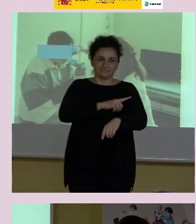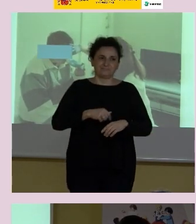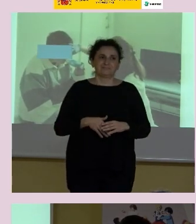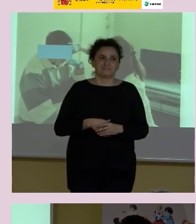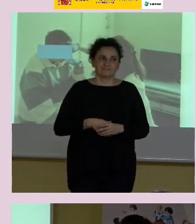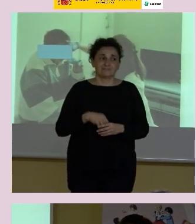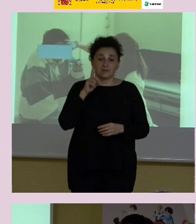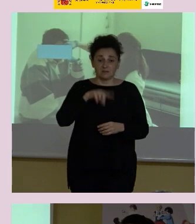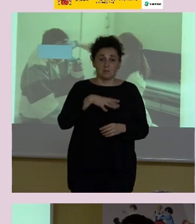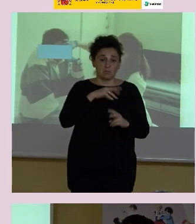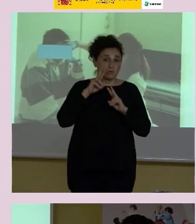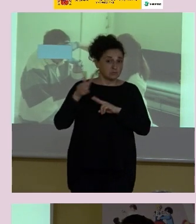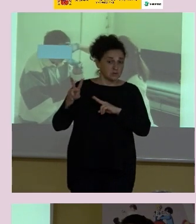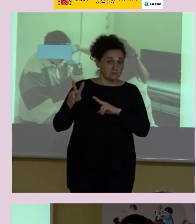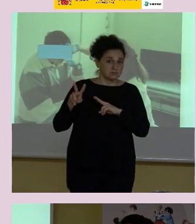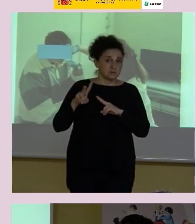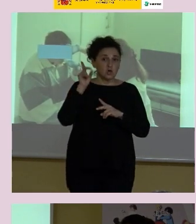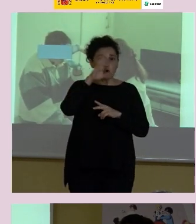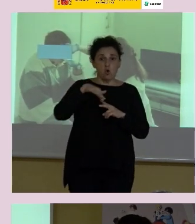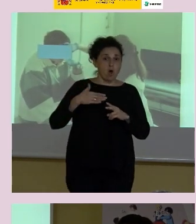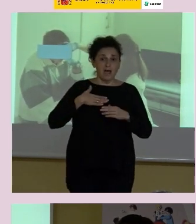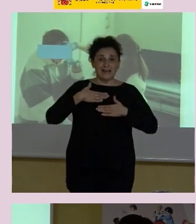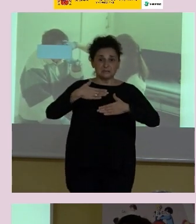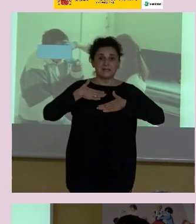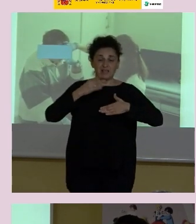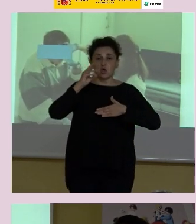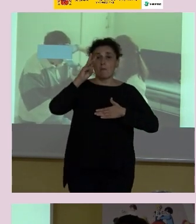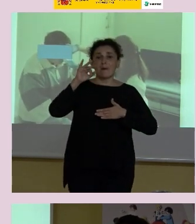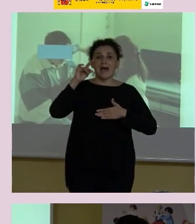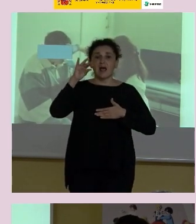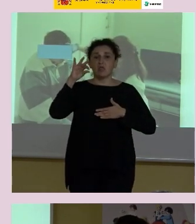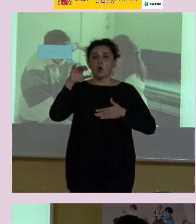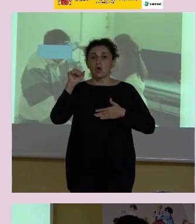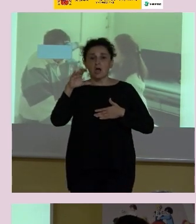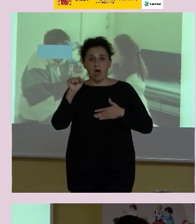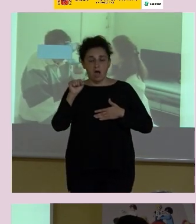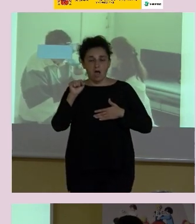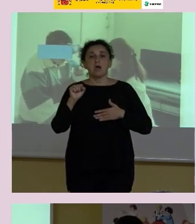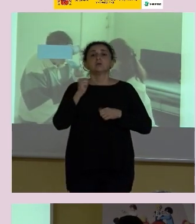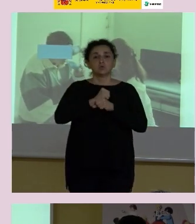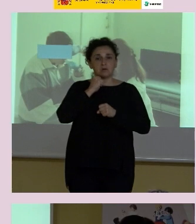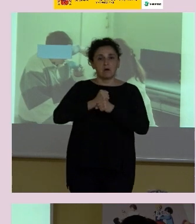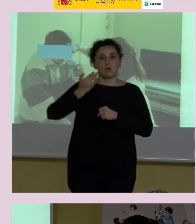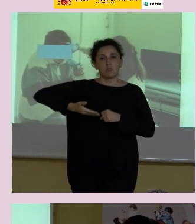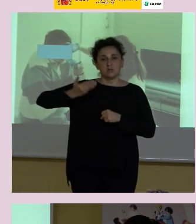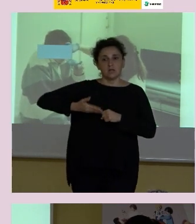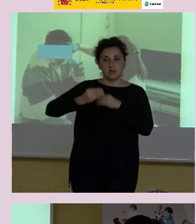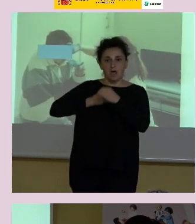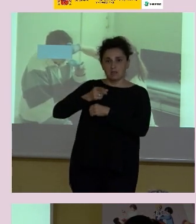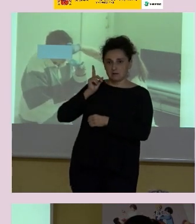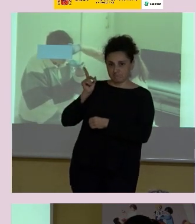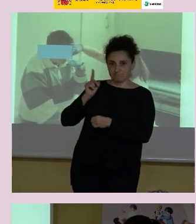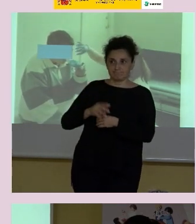Pero también podéis ver que no aparece respiración paradójica, cosa que también ha sido un trabajo importante a realizar con él.